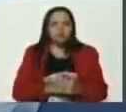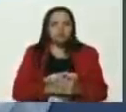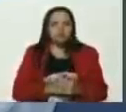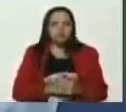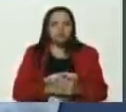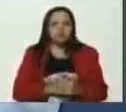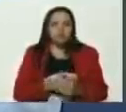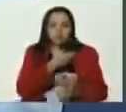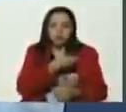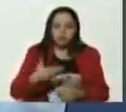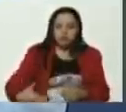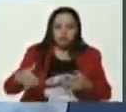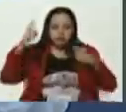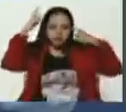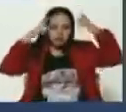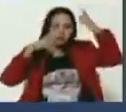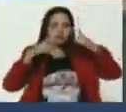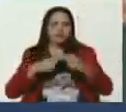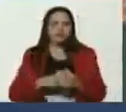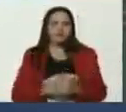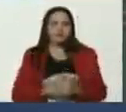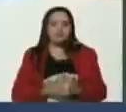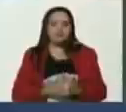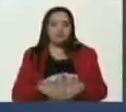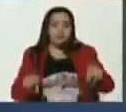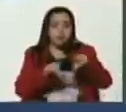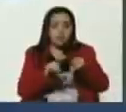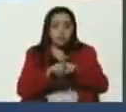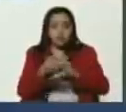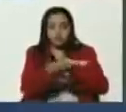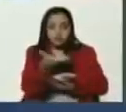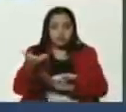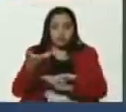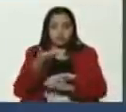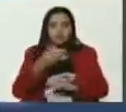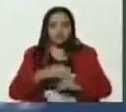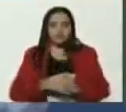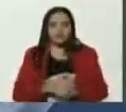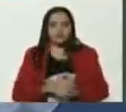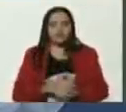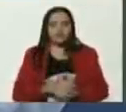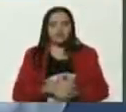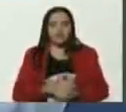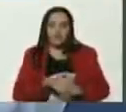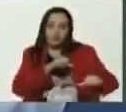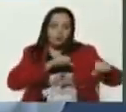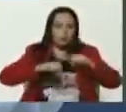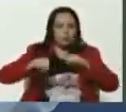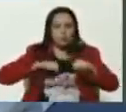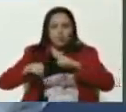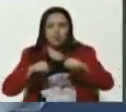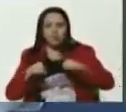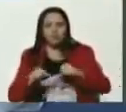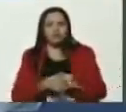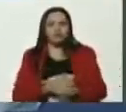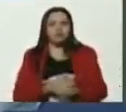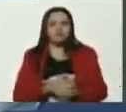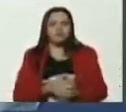nuestro comandante Chávez. Y así como ustedes, ese movimiento, ¿no? Fue el